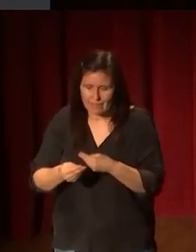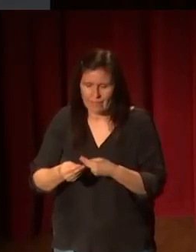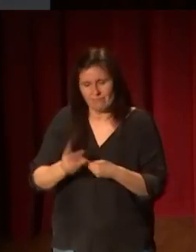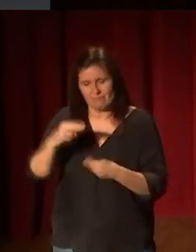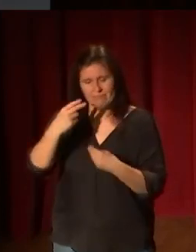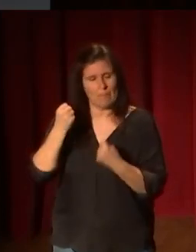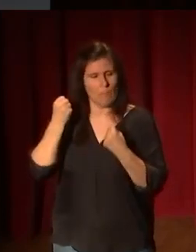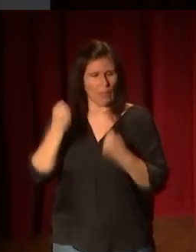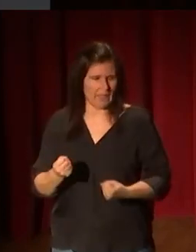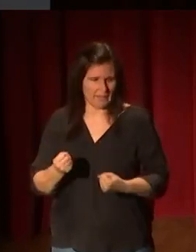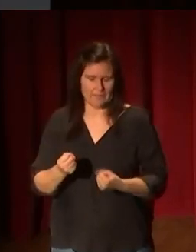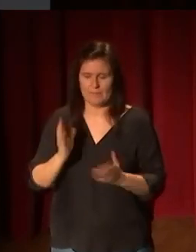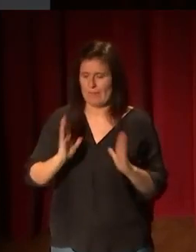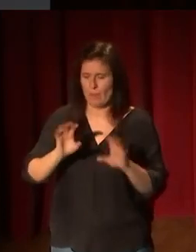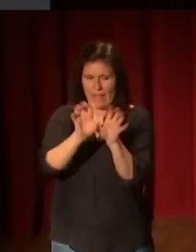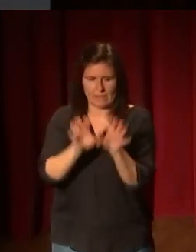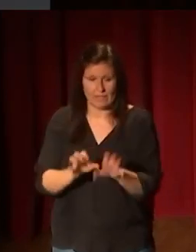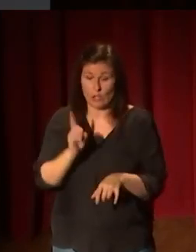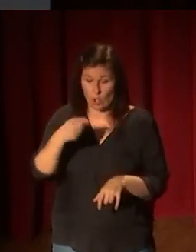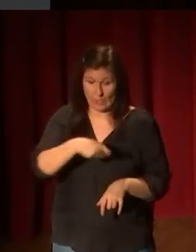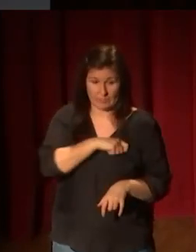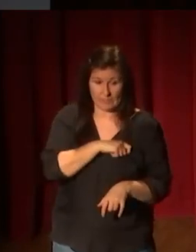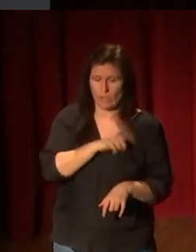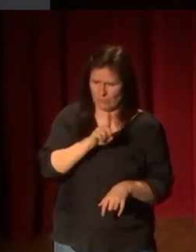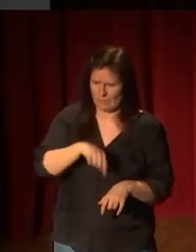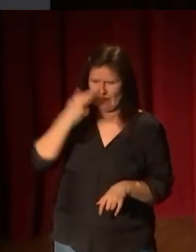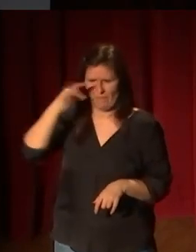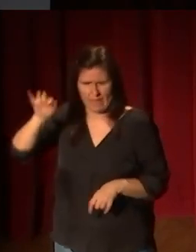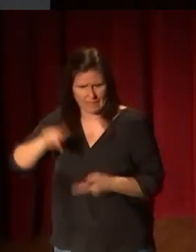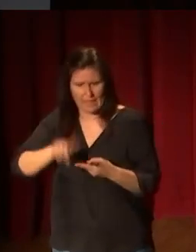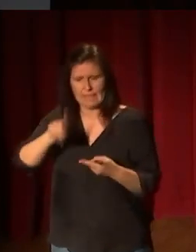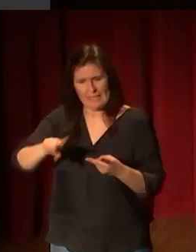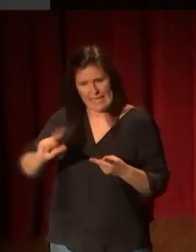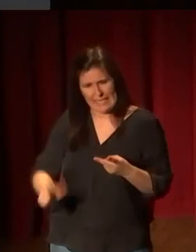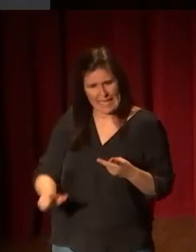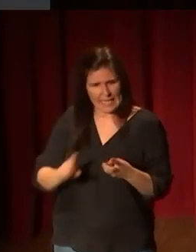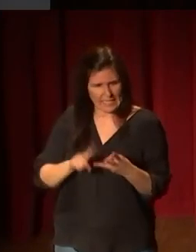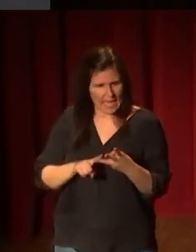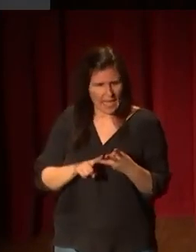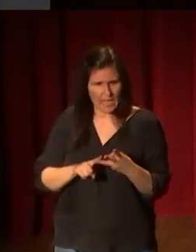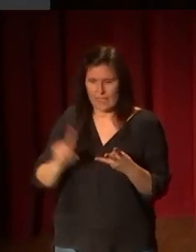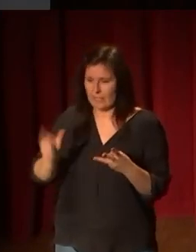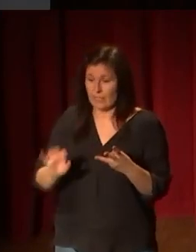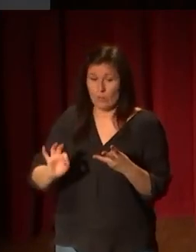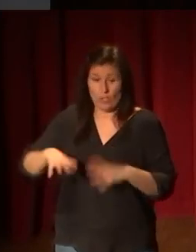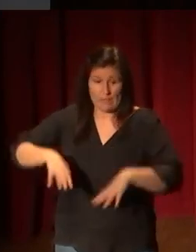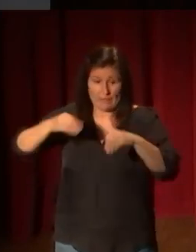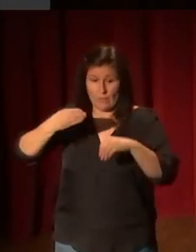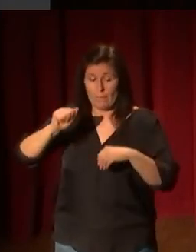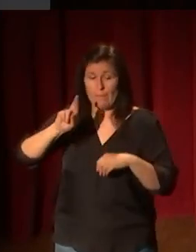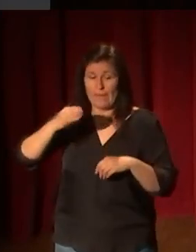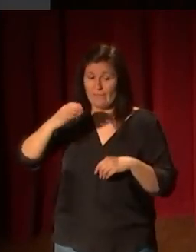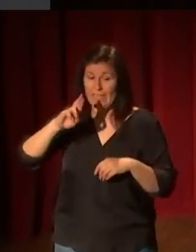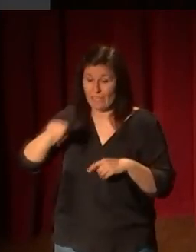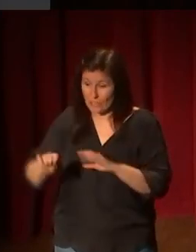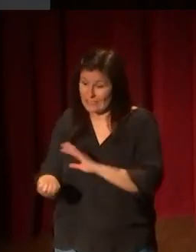durante el barroco no solamente en españa o en francia también en italia y concretamente en el palacio barberini donde se